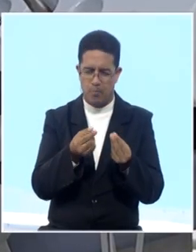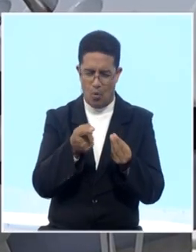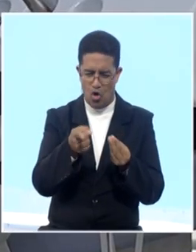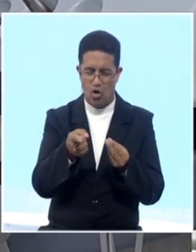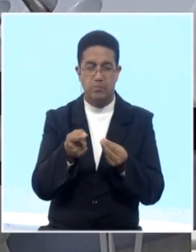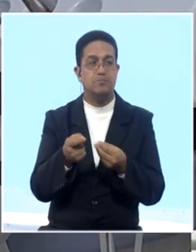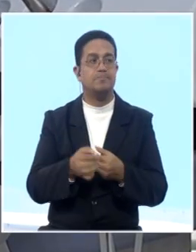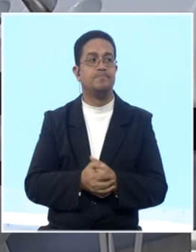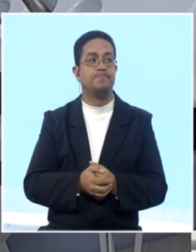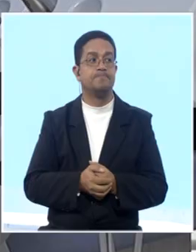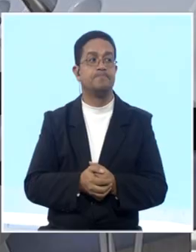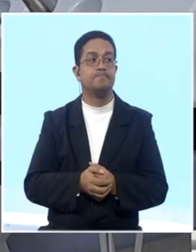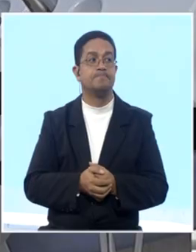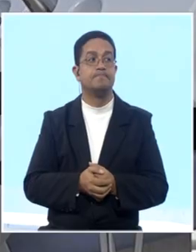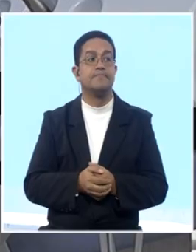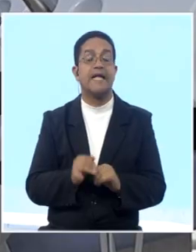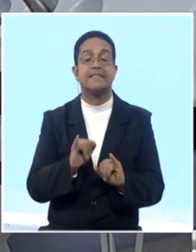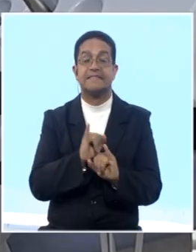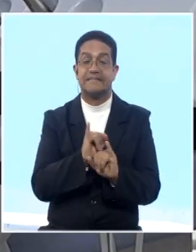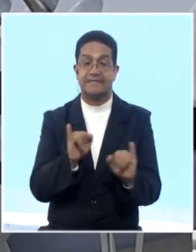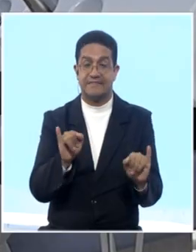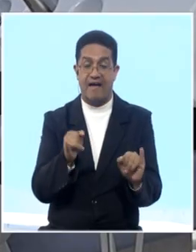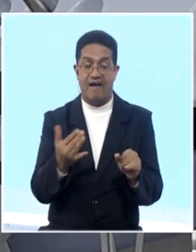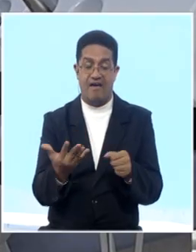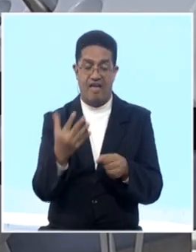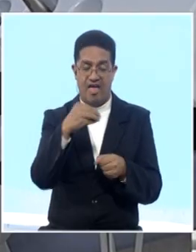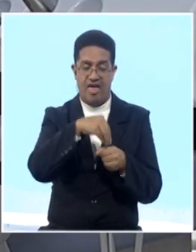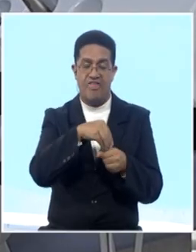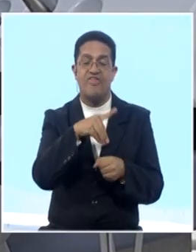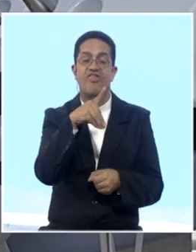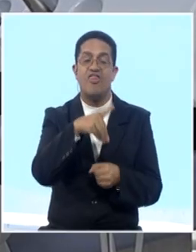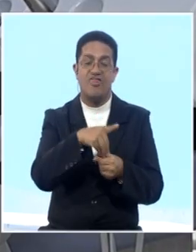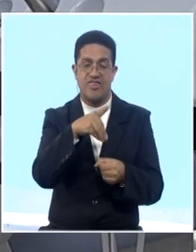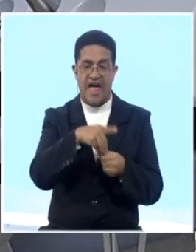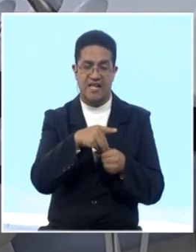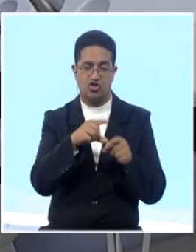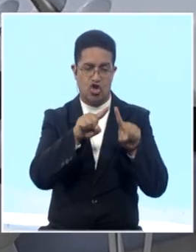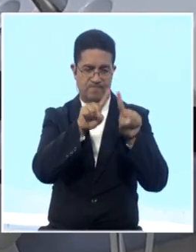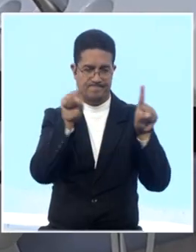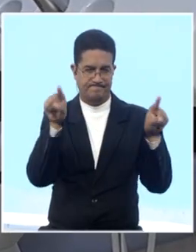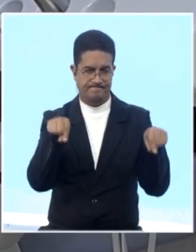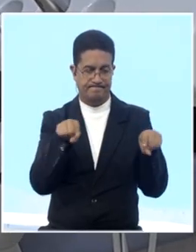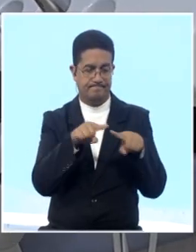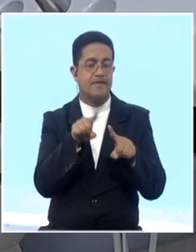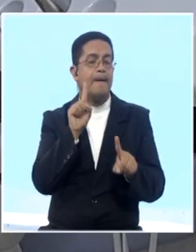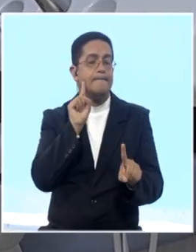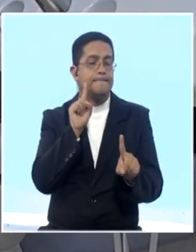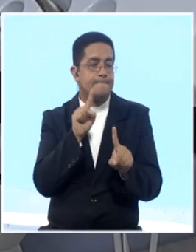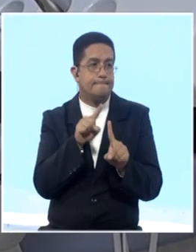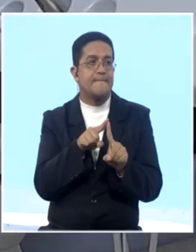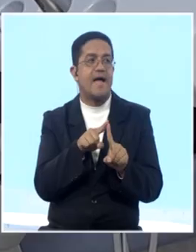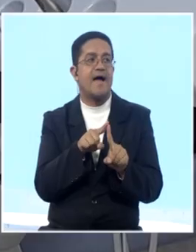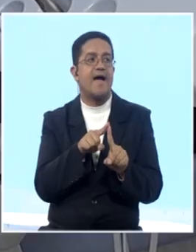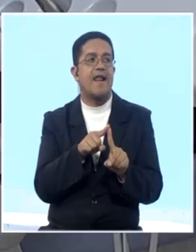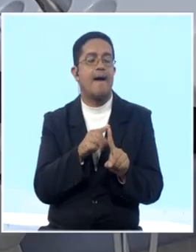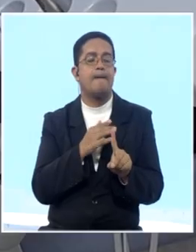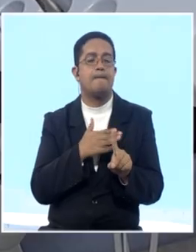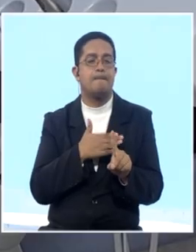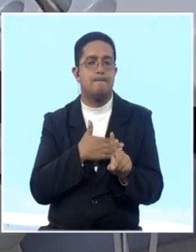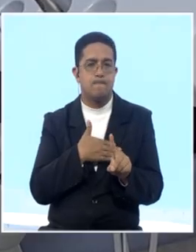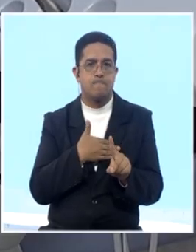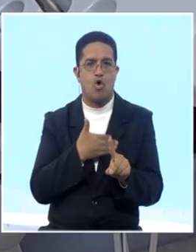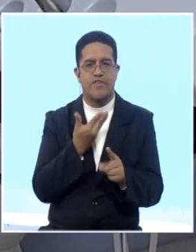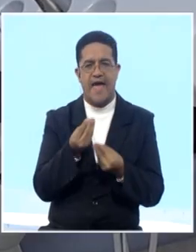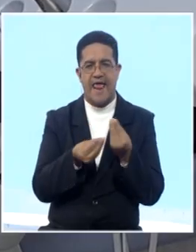equipo. Ya se están preparando todos los datos y la colocación de la información del paciente para que podamos tener esa impresión